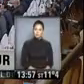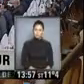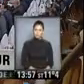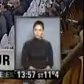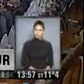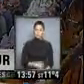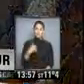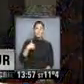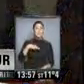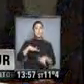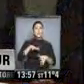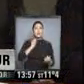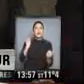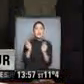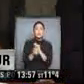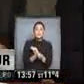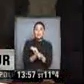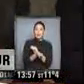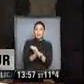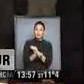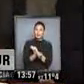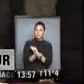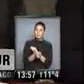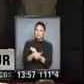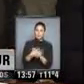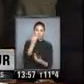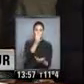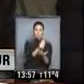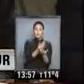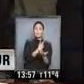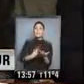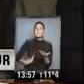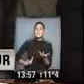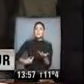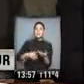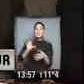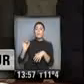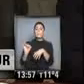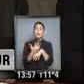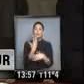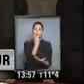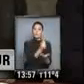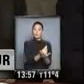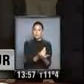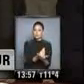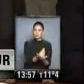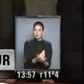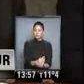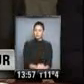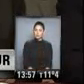en un momento de tránsito de esta figura, la presidencia del Mercosur,